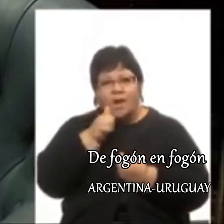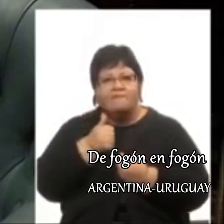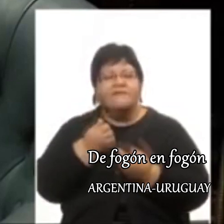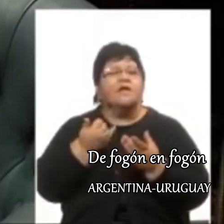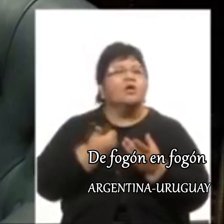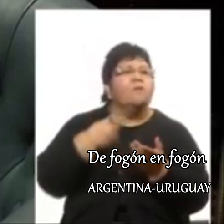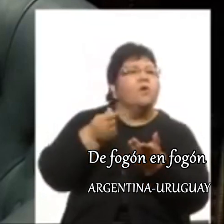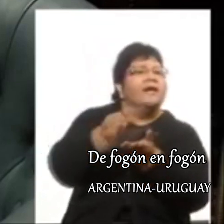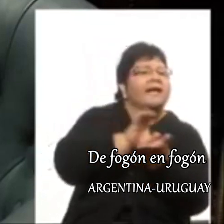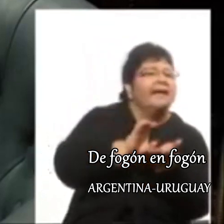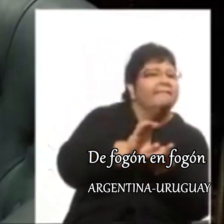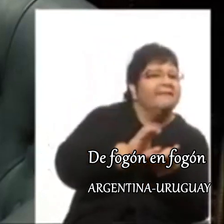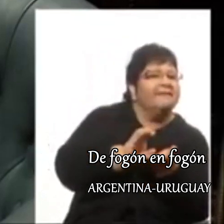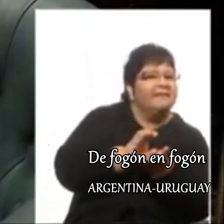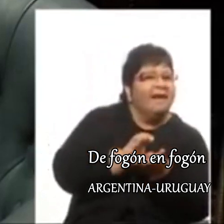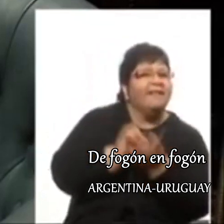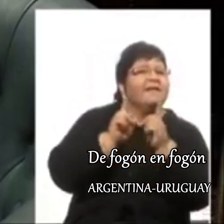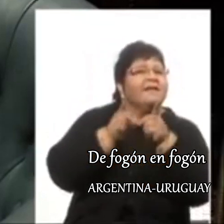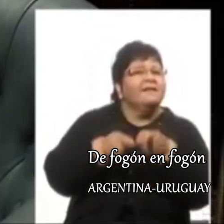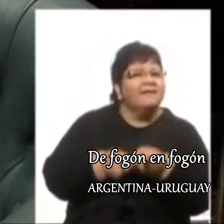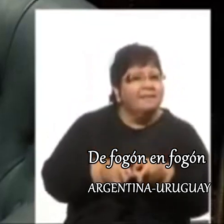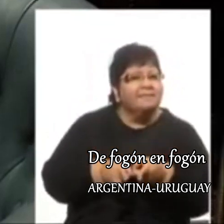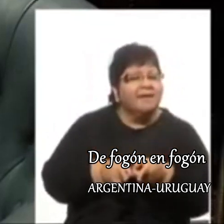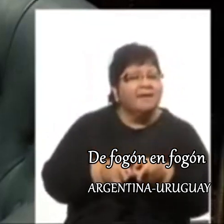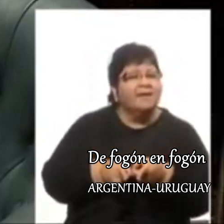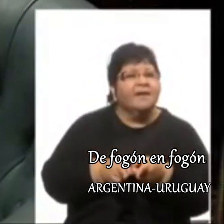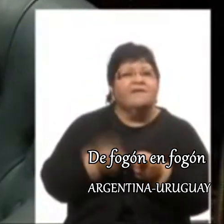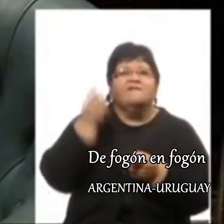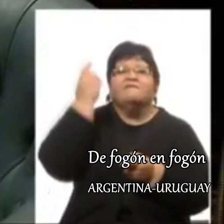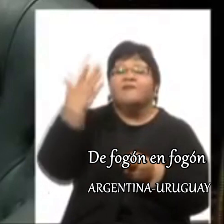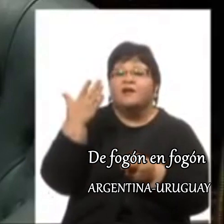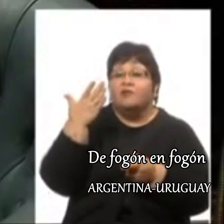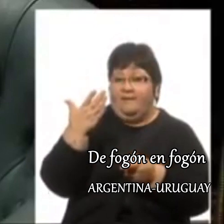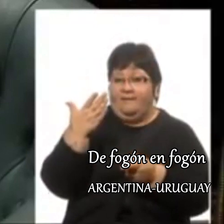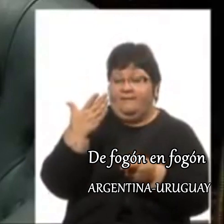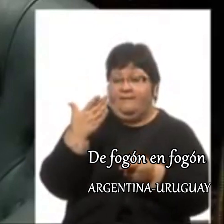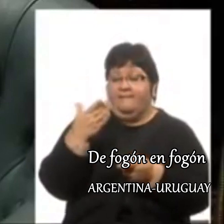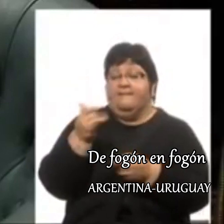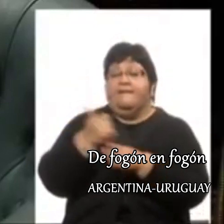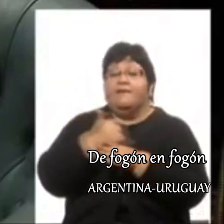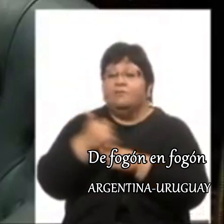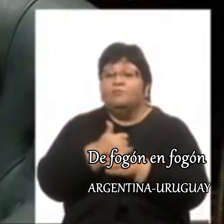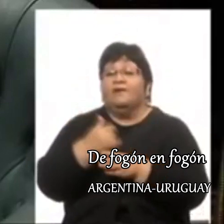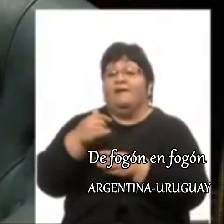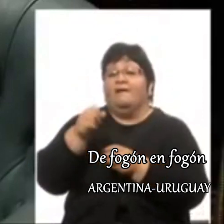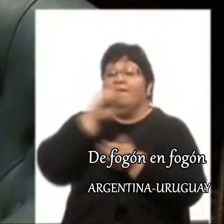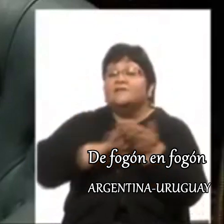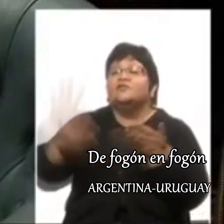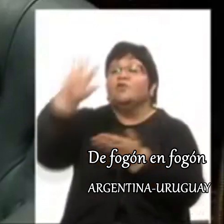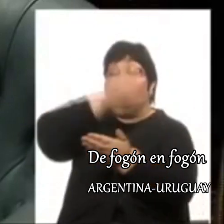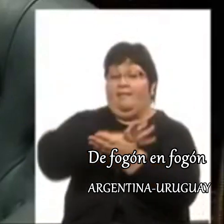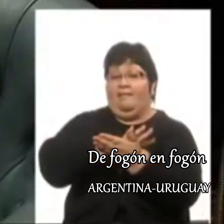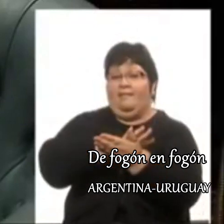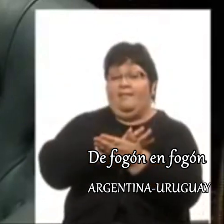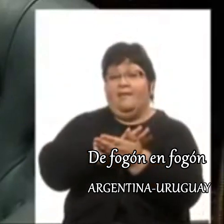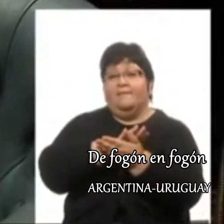vuelve a la nacionalización de numerosas empresas acá en uruguay la cobertura es del 78 por